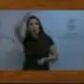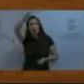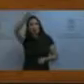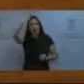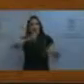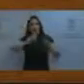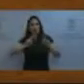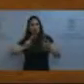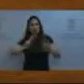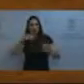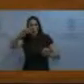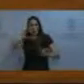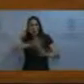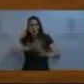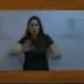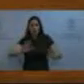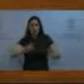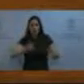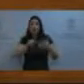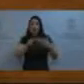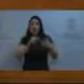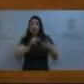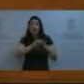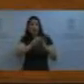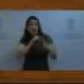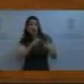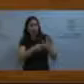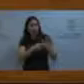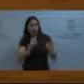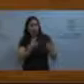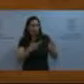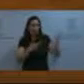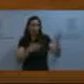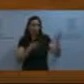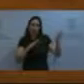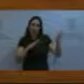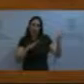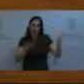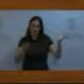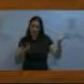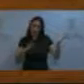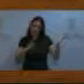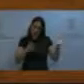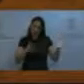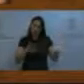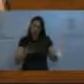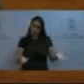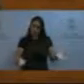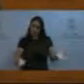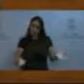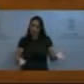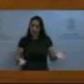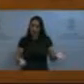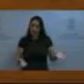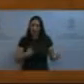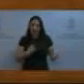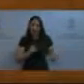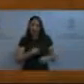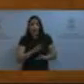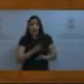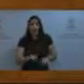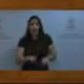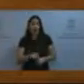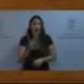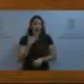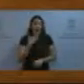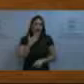verdad. Transparencia total, me decía usted. A ver, no me agarre, señora consejera. A ver si estamos aquí por echar el tiempo. No me